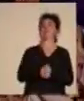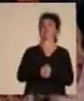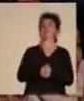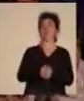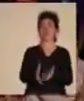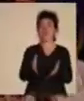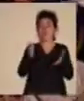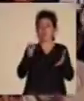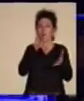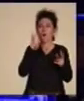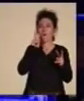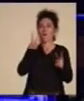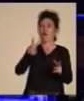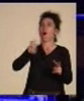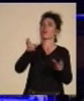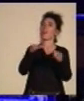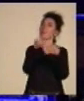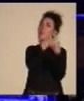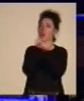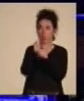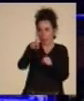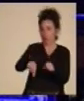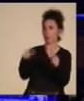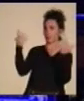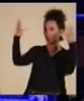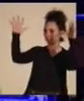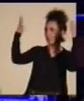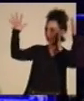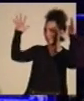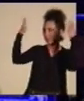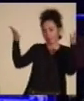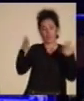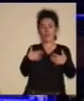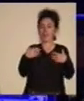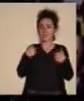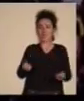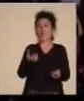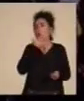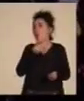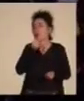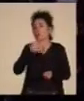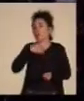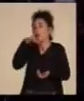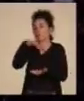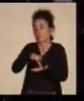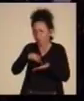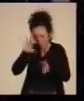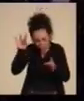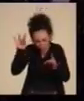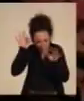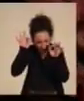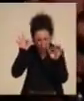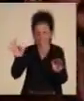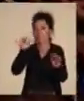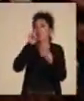me encanta porque veo a las otras murgas aplaudiendo. Y esto es lo más sano, lo más bonito que puede pasar, claro que sí.